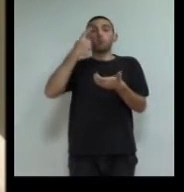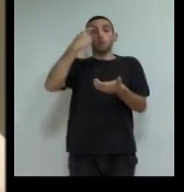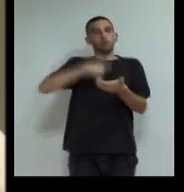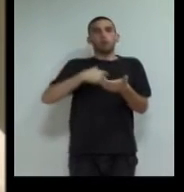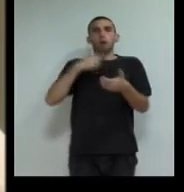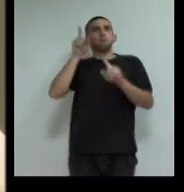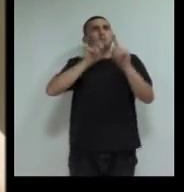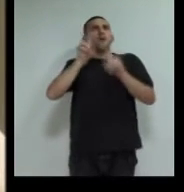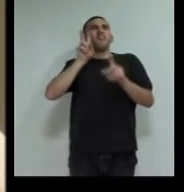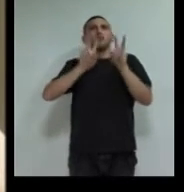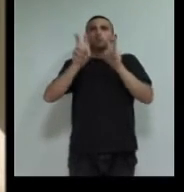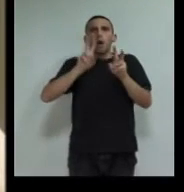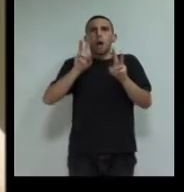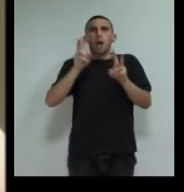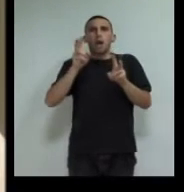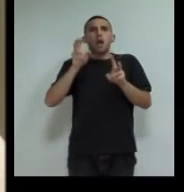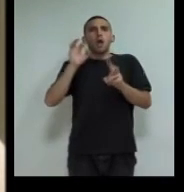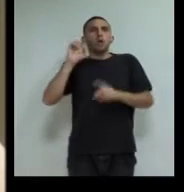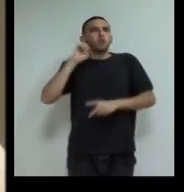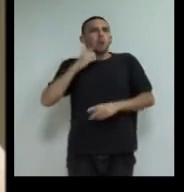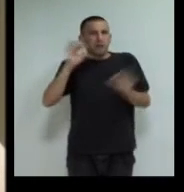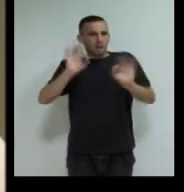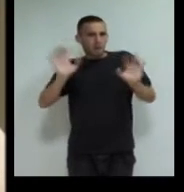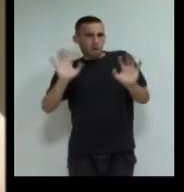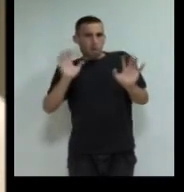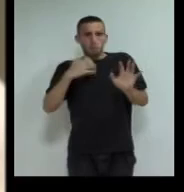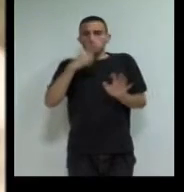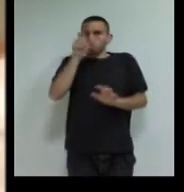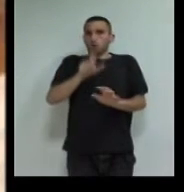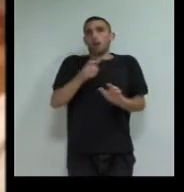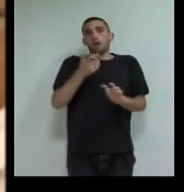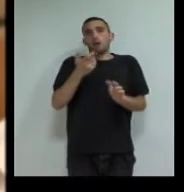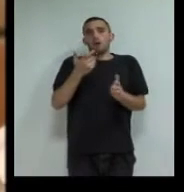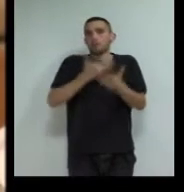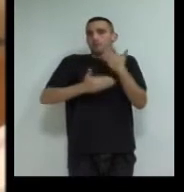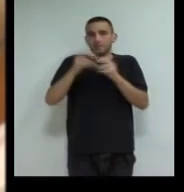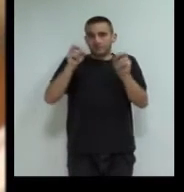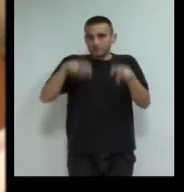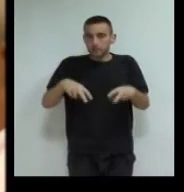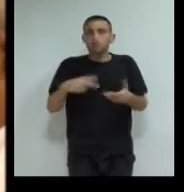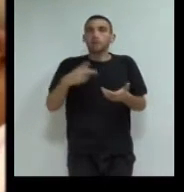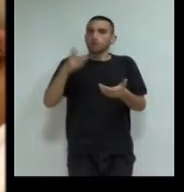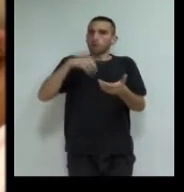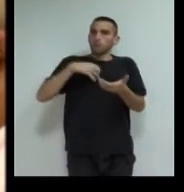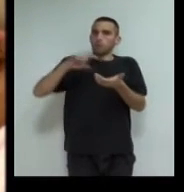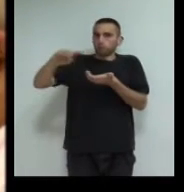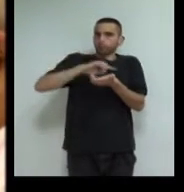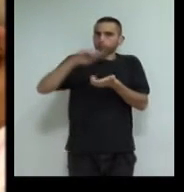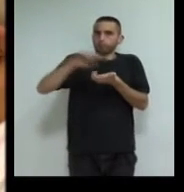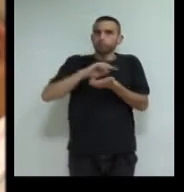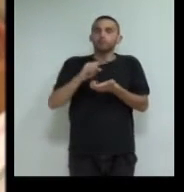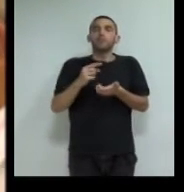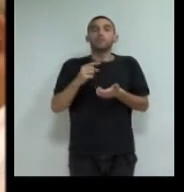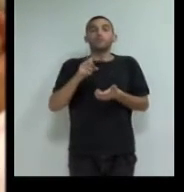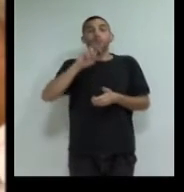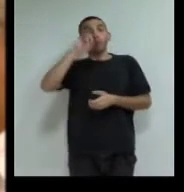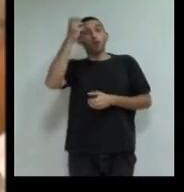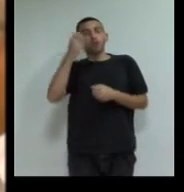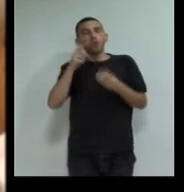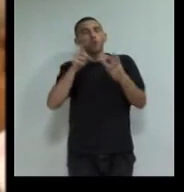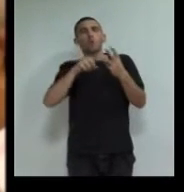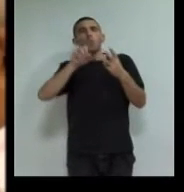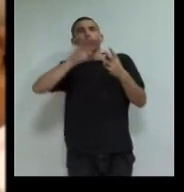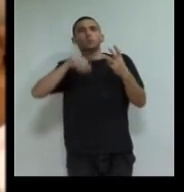problemas visuales, auditivos, o para personas sordas y ciegas. Y por último, la otra línea que estamos trabajando, aparte del